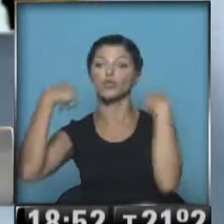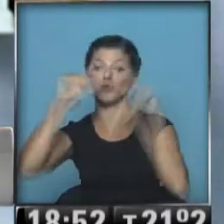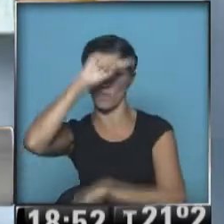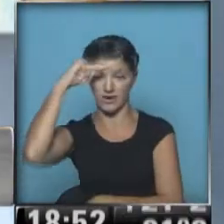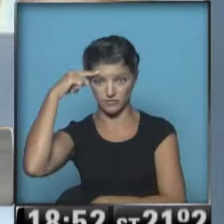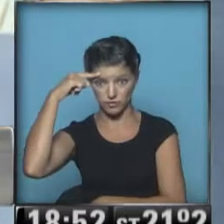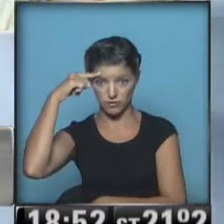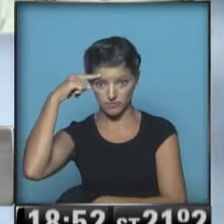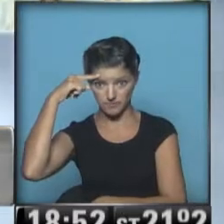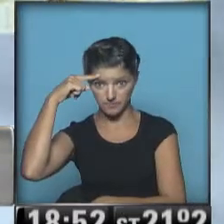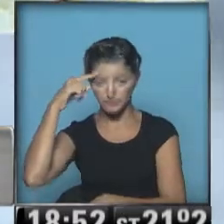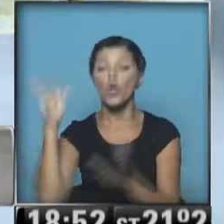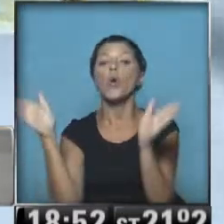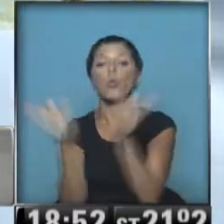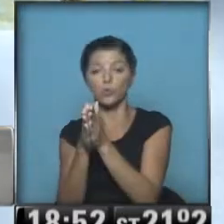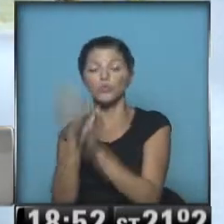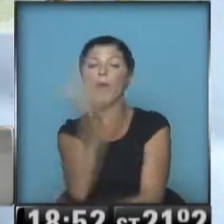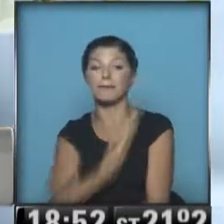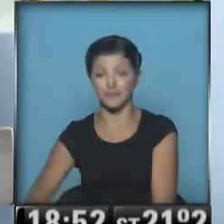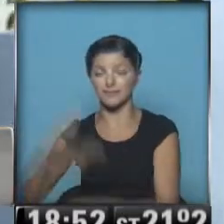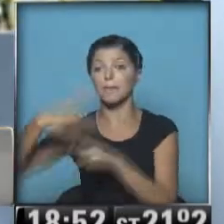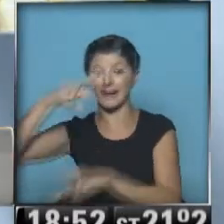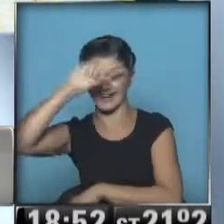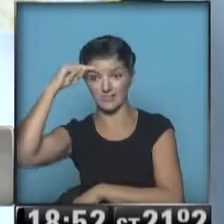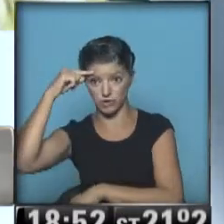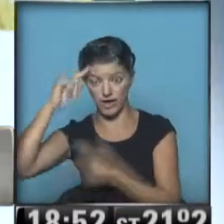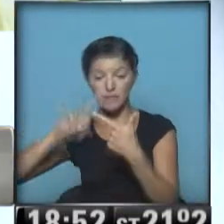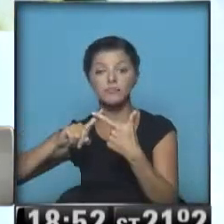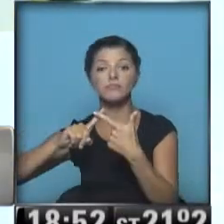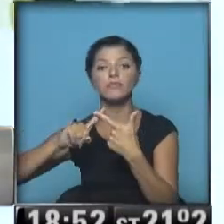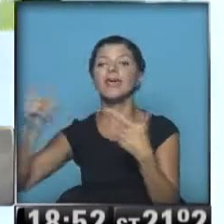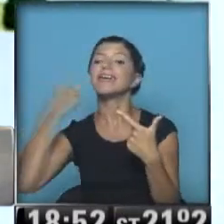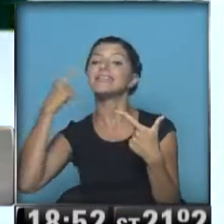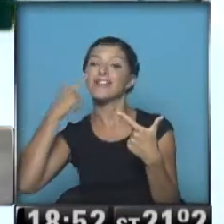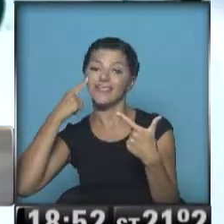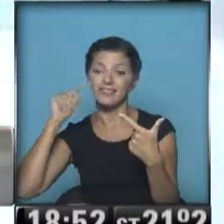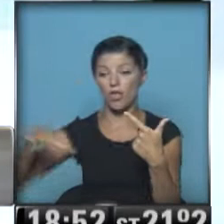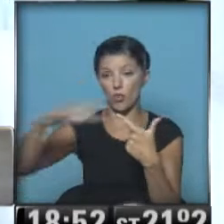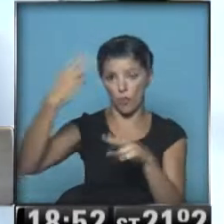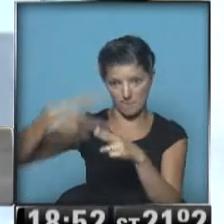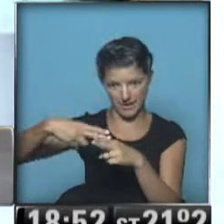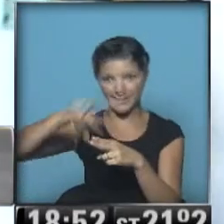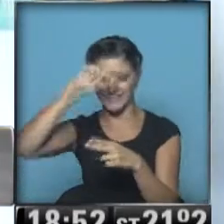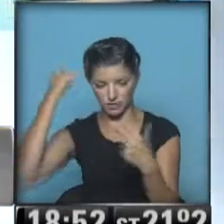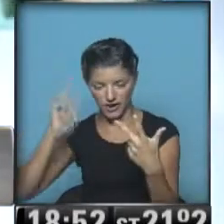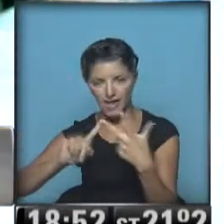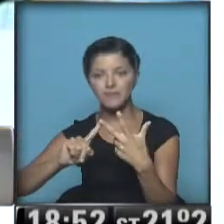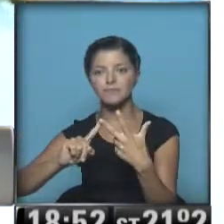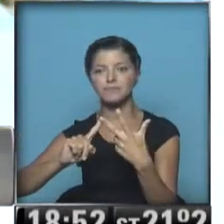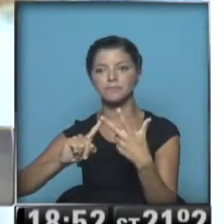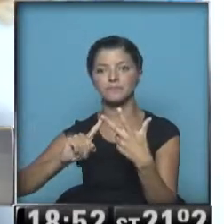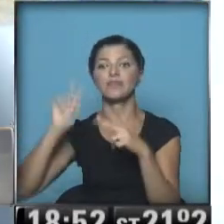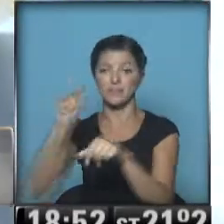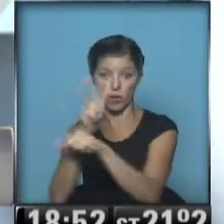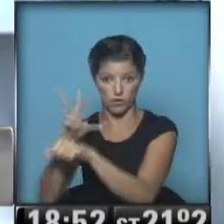Darío Cervini, acompañado por el presidente de Parques Nacionales, Carlos Corbalán, el intendente del Parque Nacional Iguazú, que es además